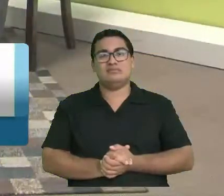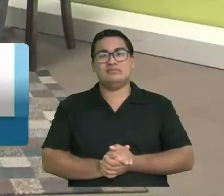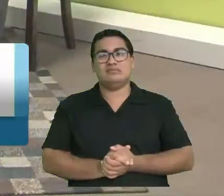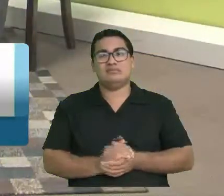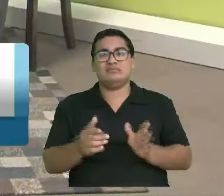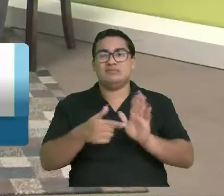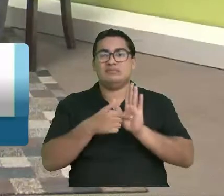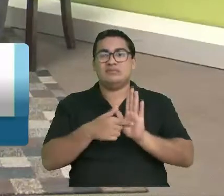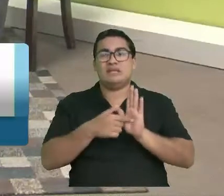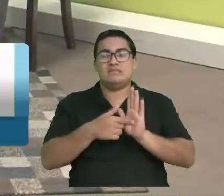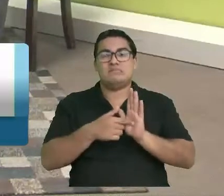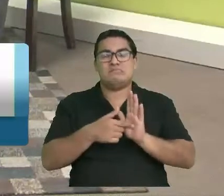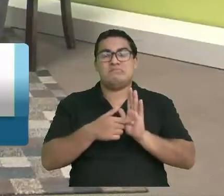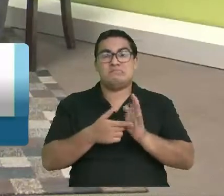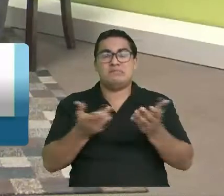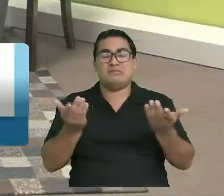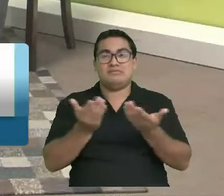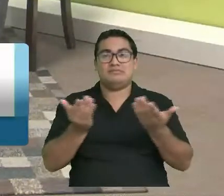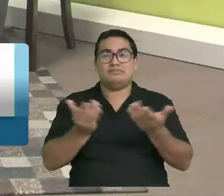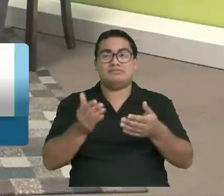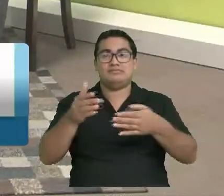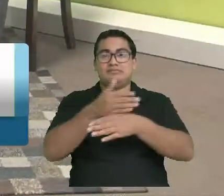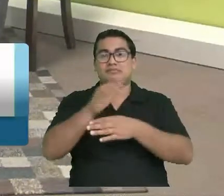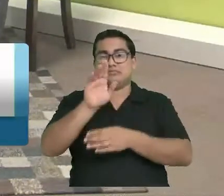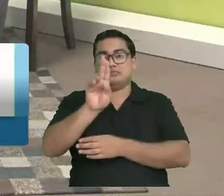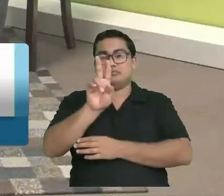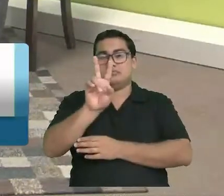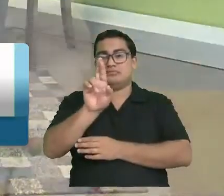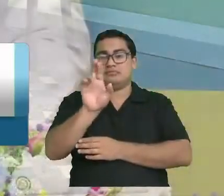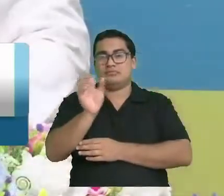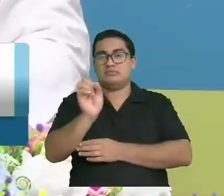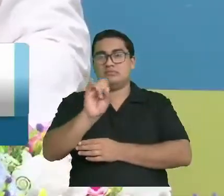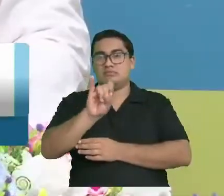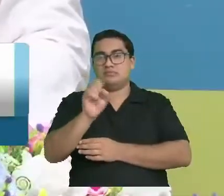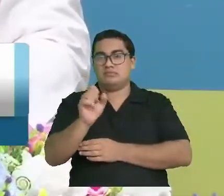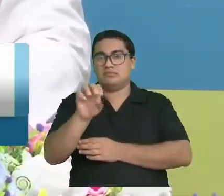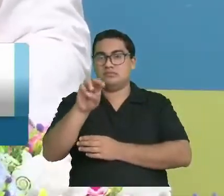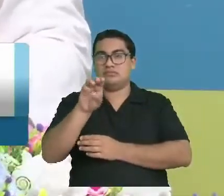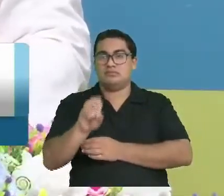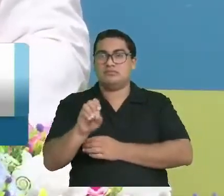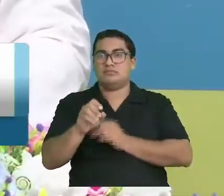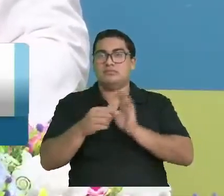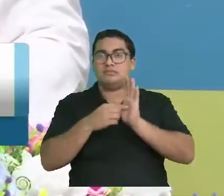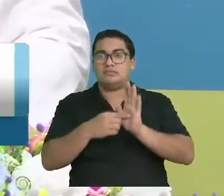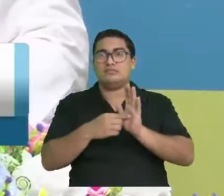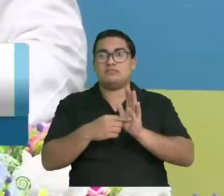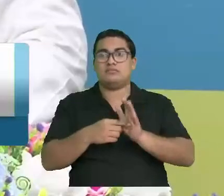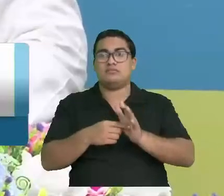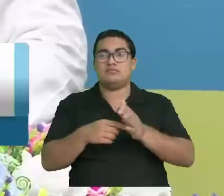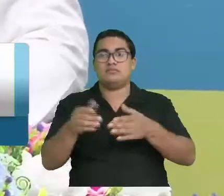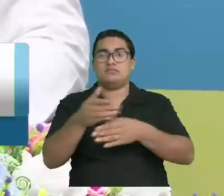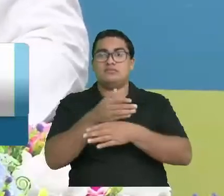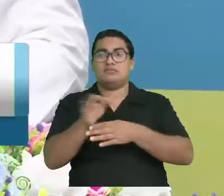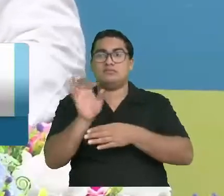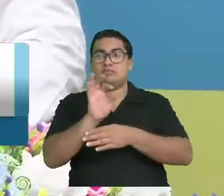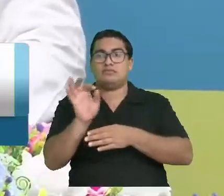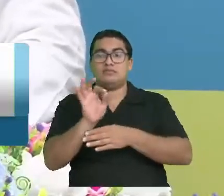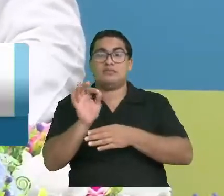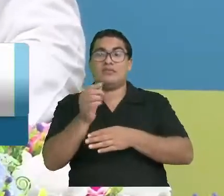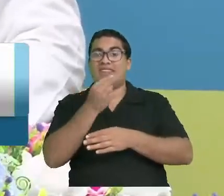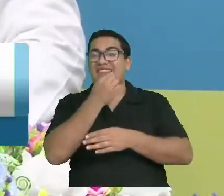que también dentro de los tipos de bruxismo, ¿verdad?, como ya he mencionado, puede ser en la forma en que uno rechina los dientes o